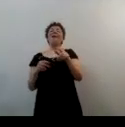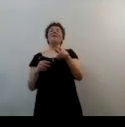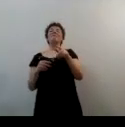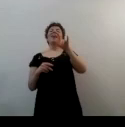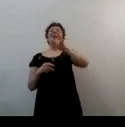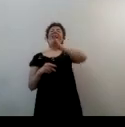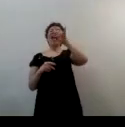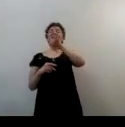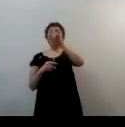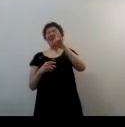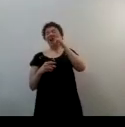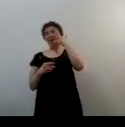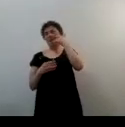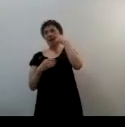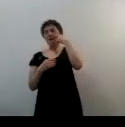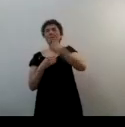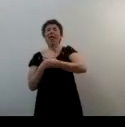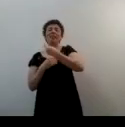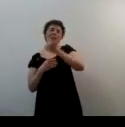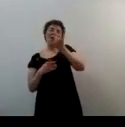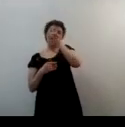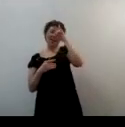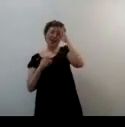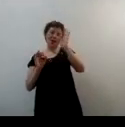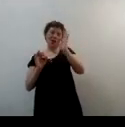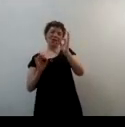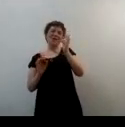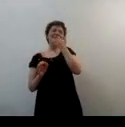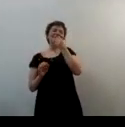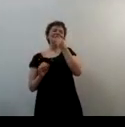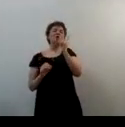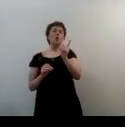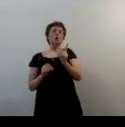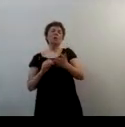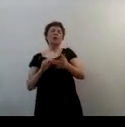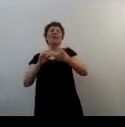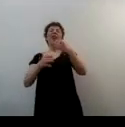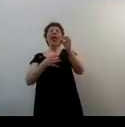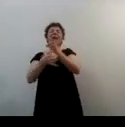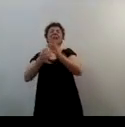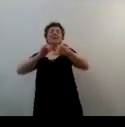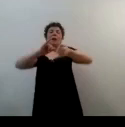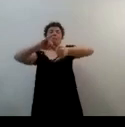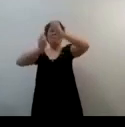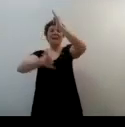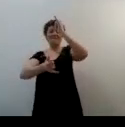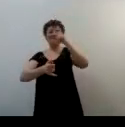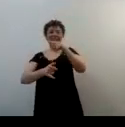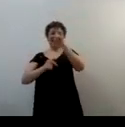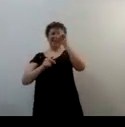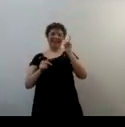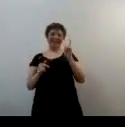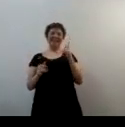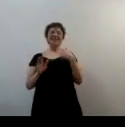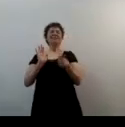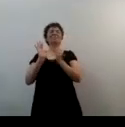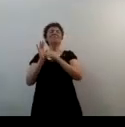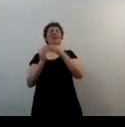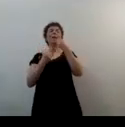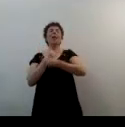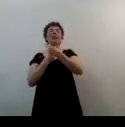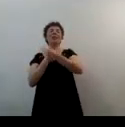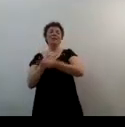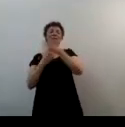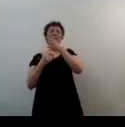plátano, obviamente en Canarias, si no se consume, probablemente te echen de las islas, pero que lo puse ahí sobre todo porque aquí la península es de